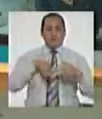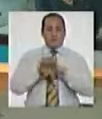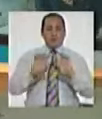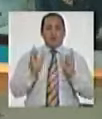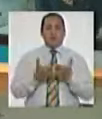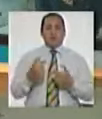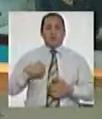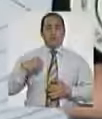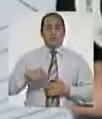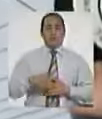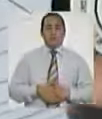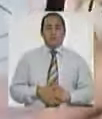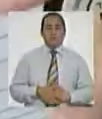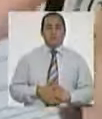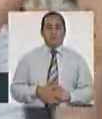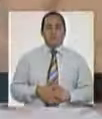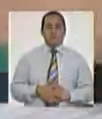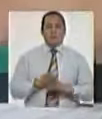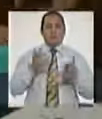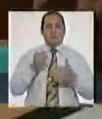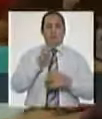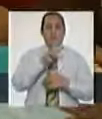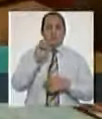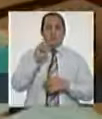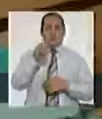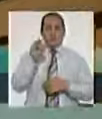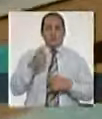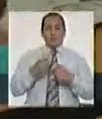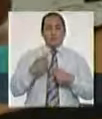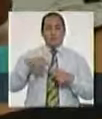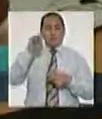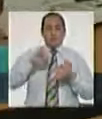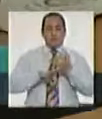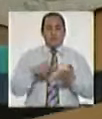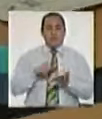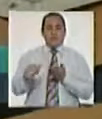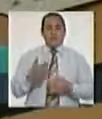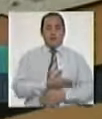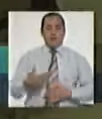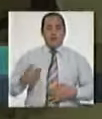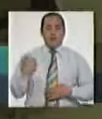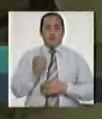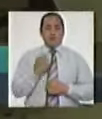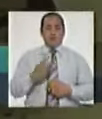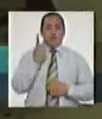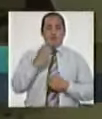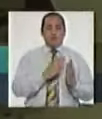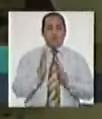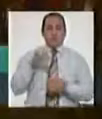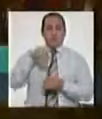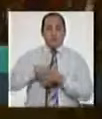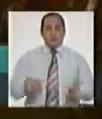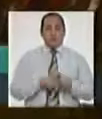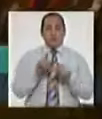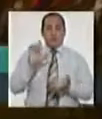Municipal. Unos 210 millones de soles gastará el Estado solo en los dos procesos electorales